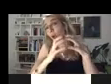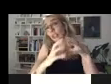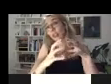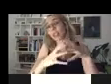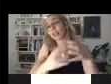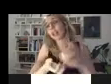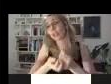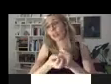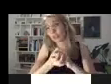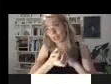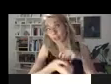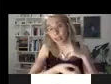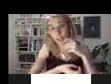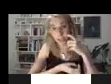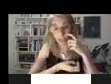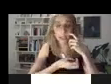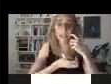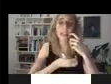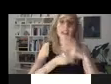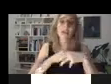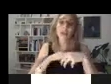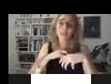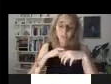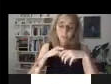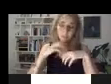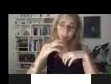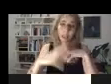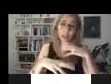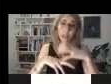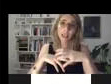los coleccionistas dentro del mercado del arte y que si bien